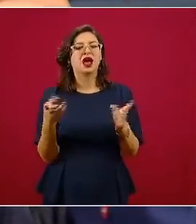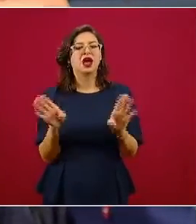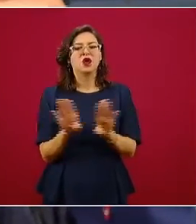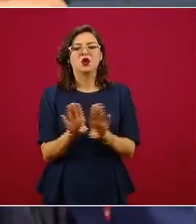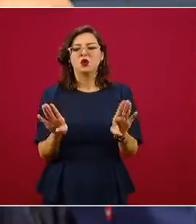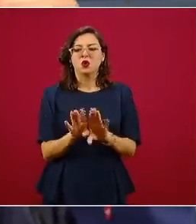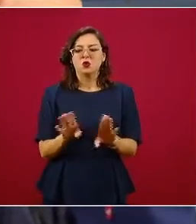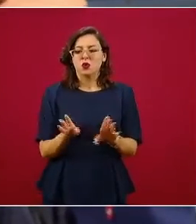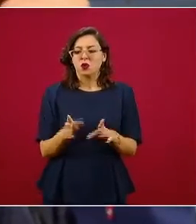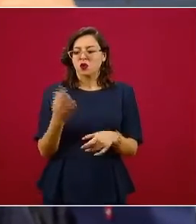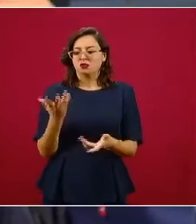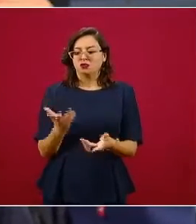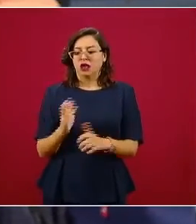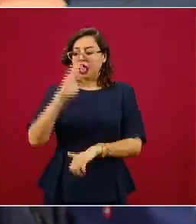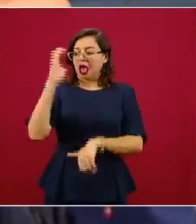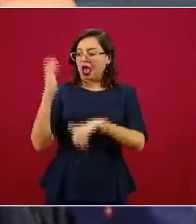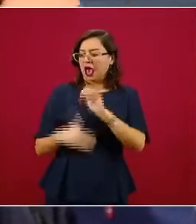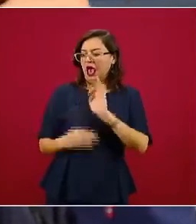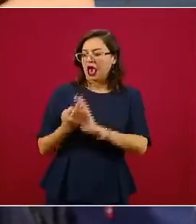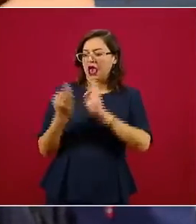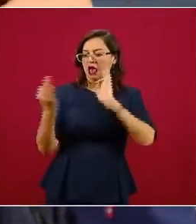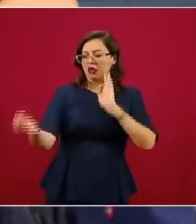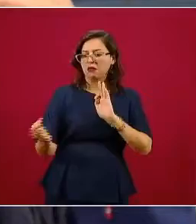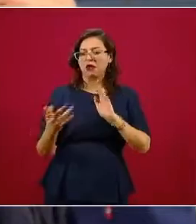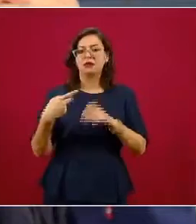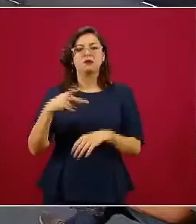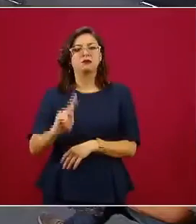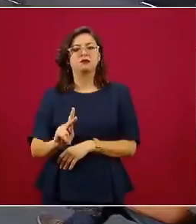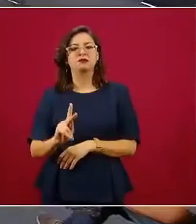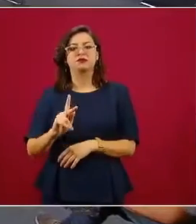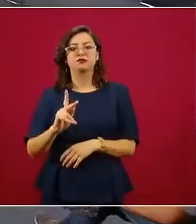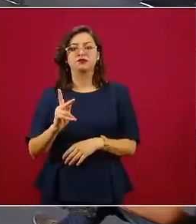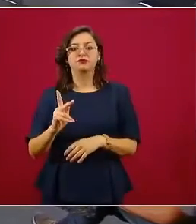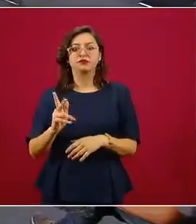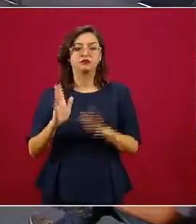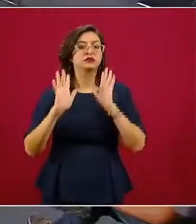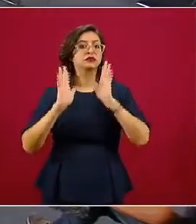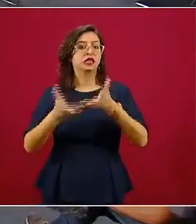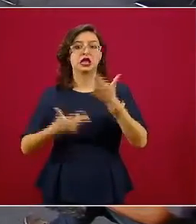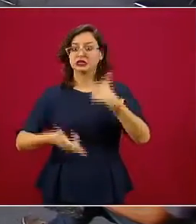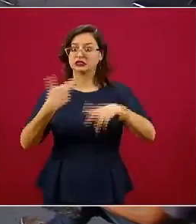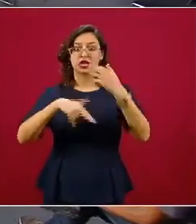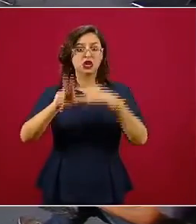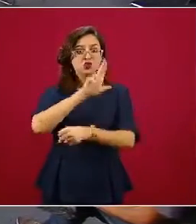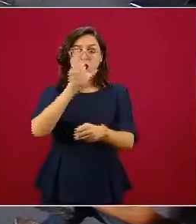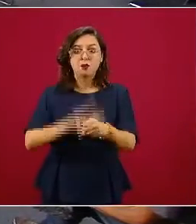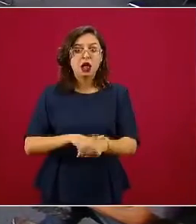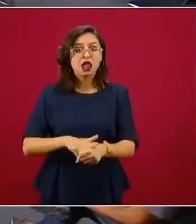acabar esta jornada nacional, pero no es que regresemos ya a la normalidad. No, tenemos que seguir